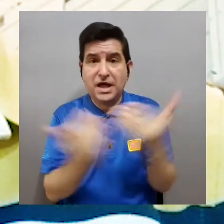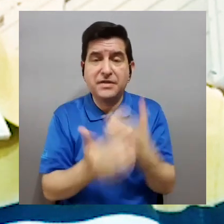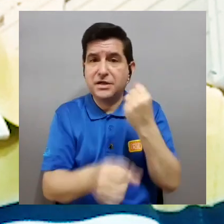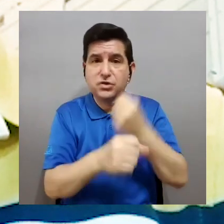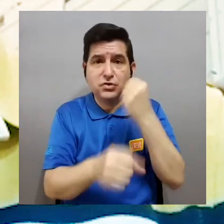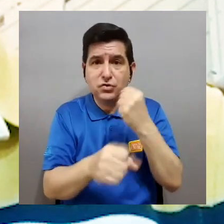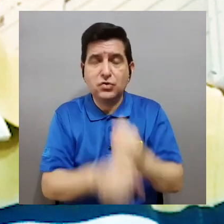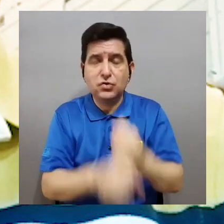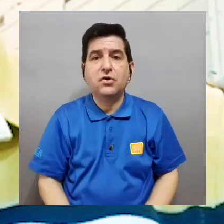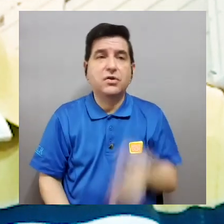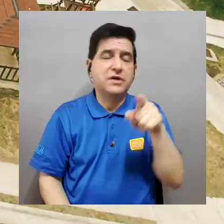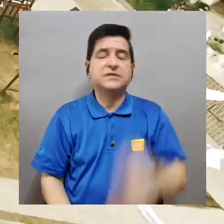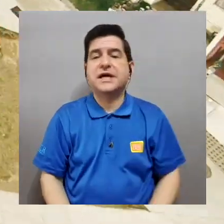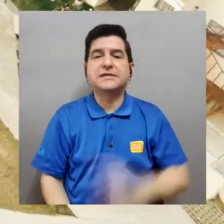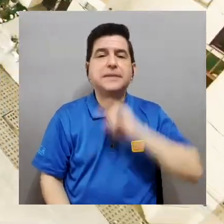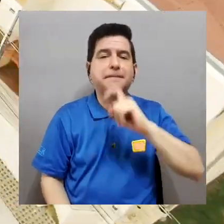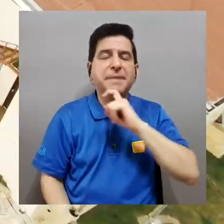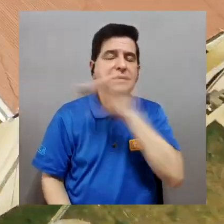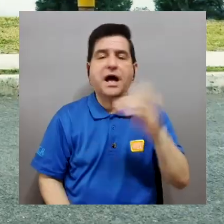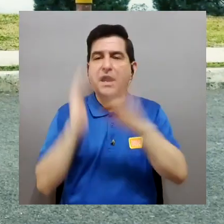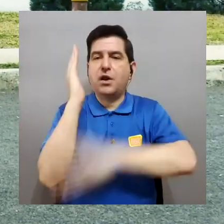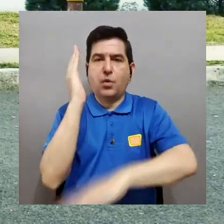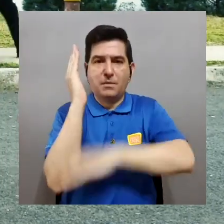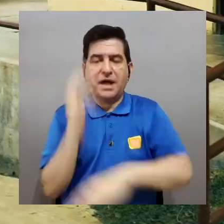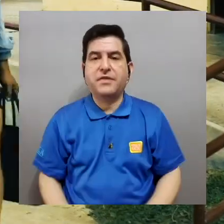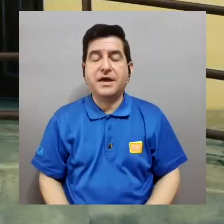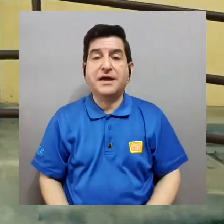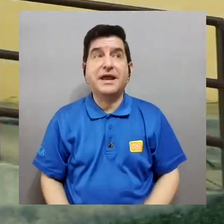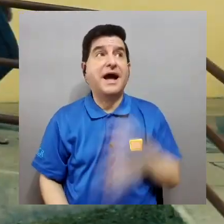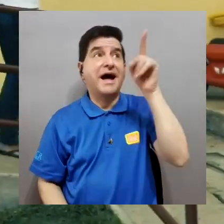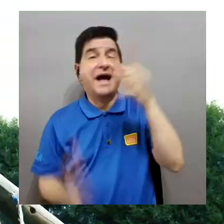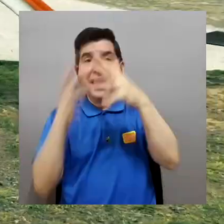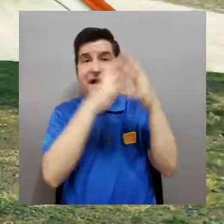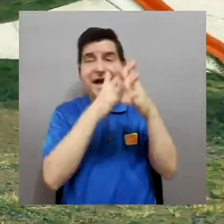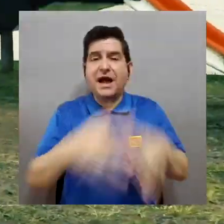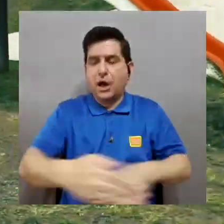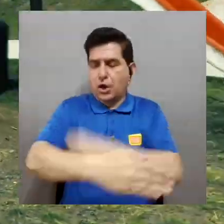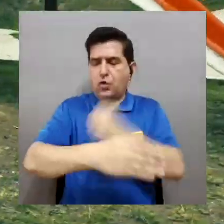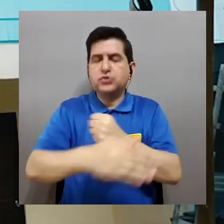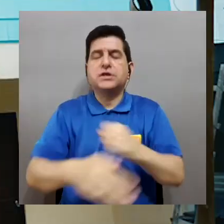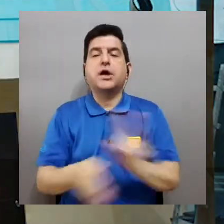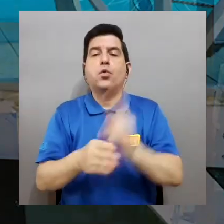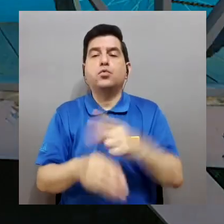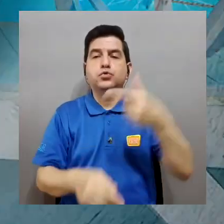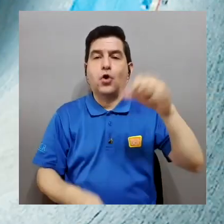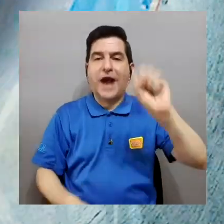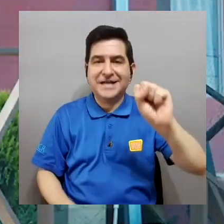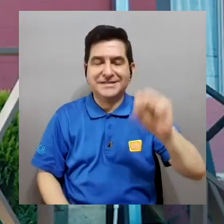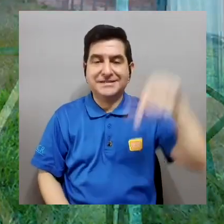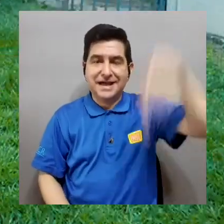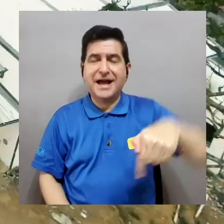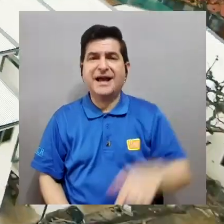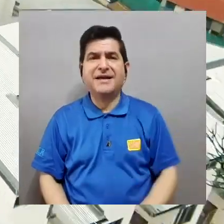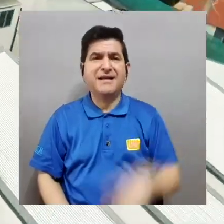las obras se hacen en acero o en madera, y en Estados Unidos se cocina con gas. Entonces, aquí nos obligan